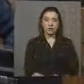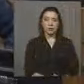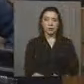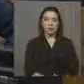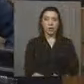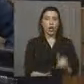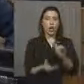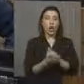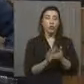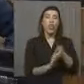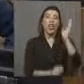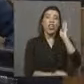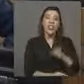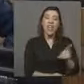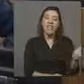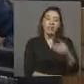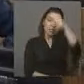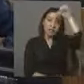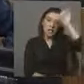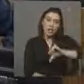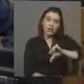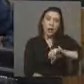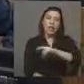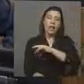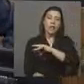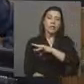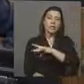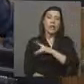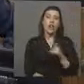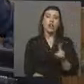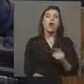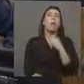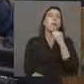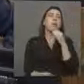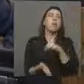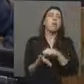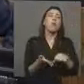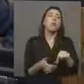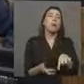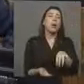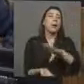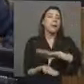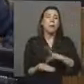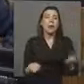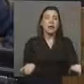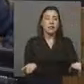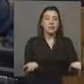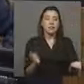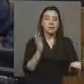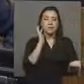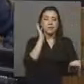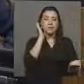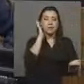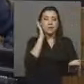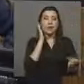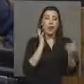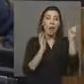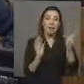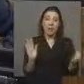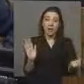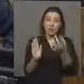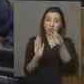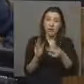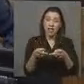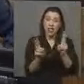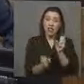Las colusiones deben ser penalizadas en Chile, presidente, no con meras multas, porque en este país, el que transgrede los